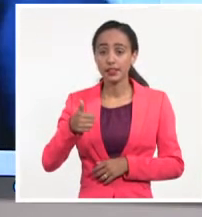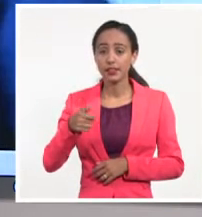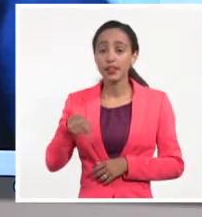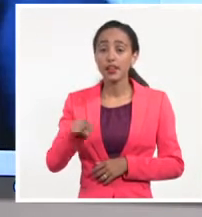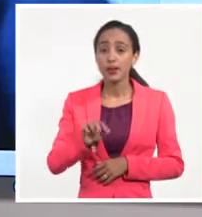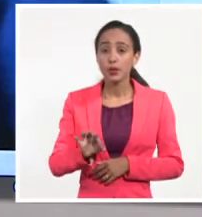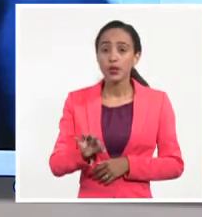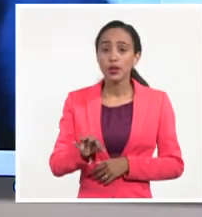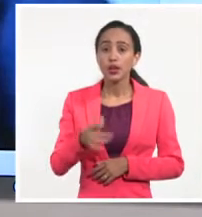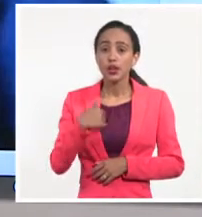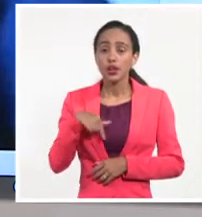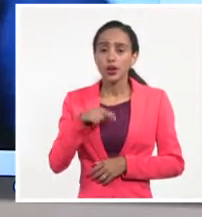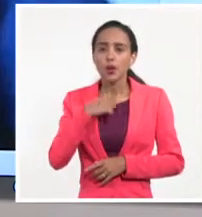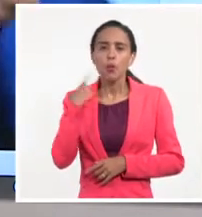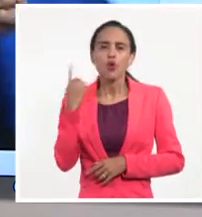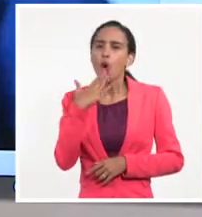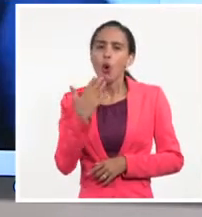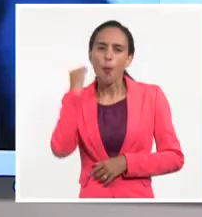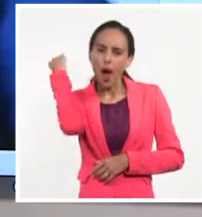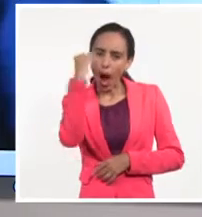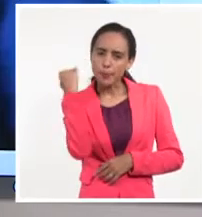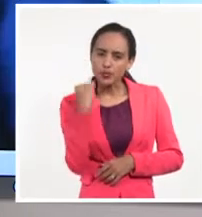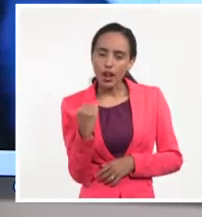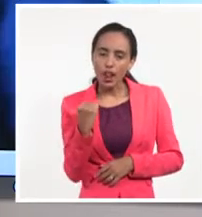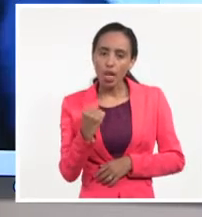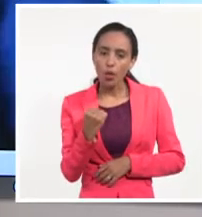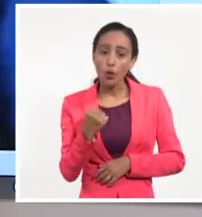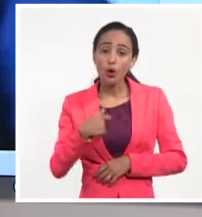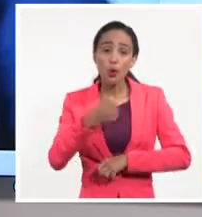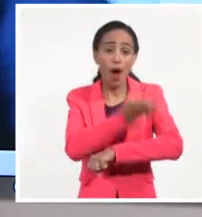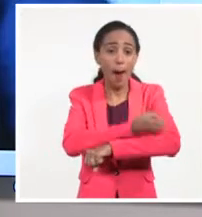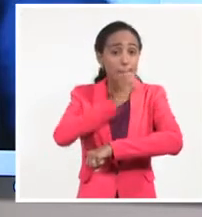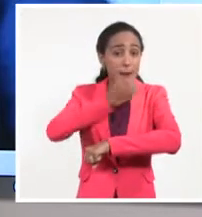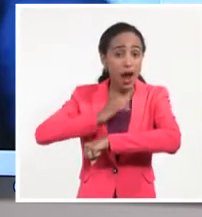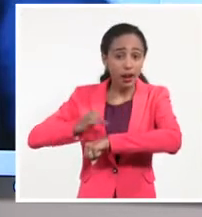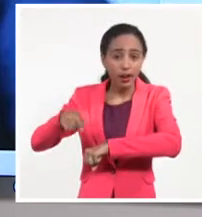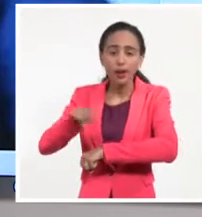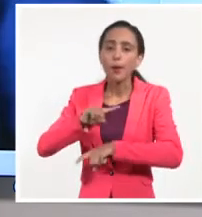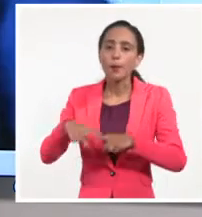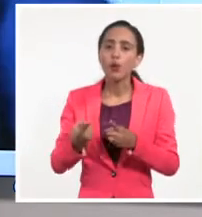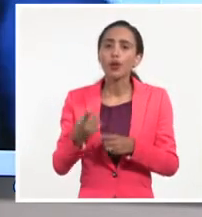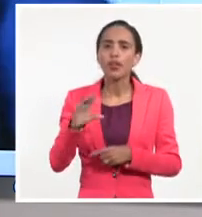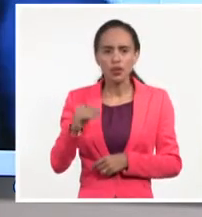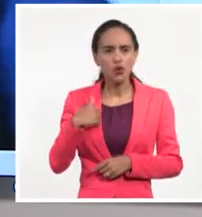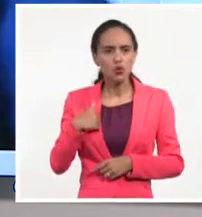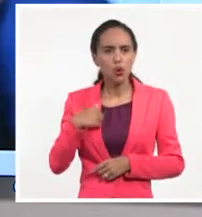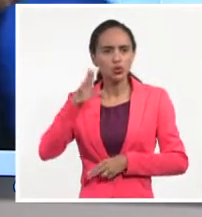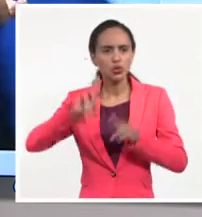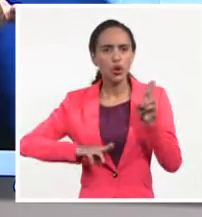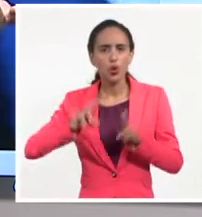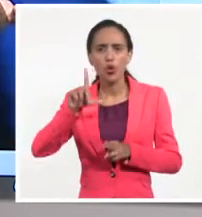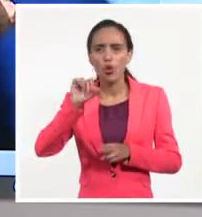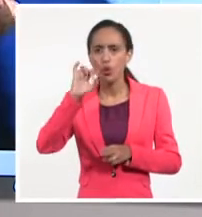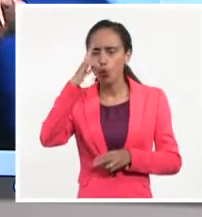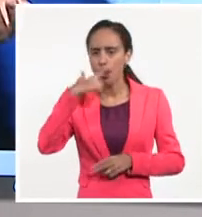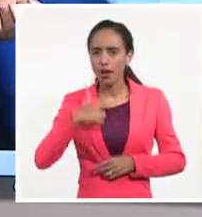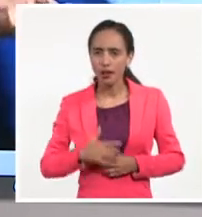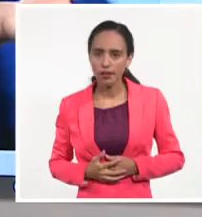populares, murió apuñaleado en un bar al reconocerse como simpatizante del expresidente ante un hombre que gritó quién